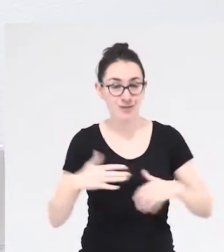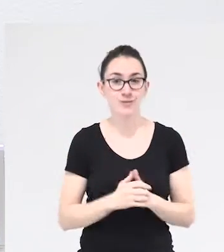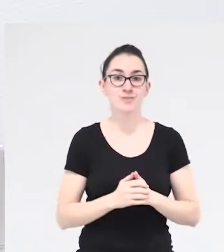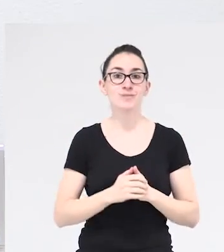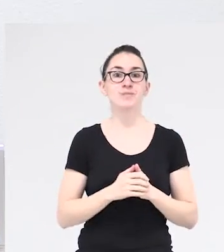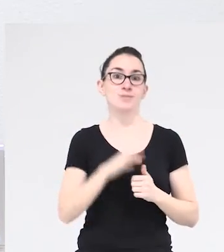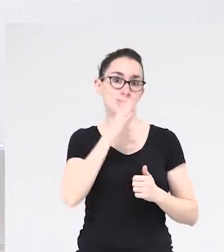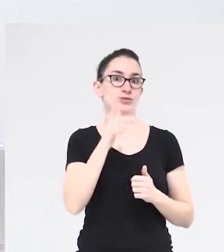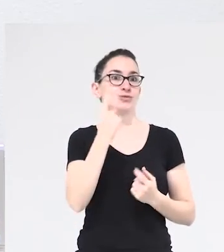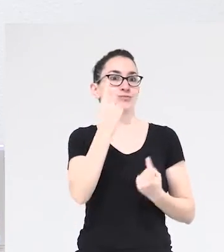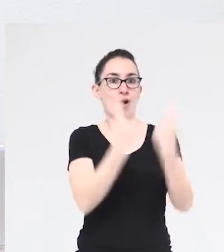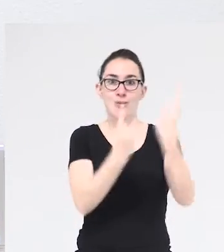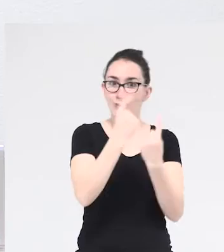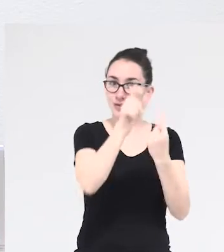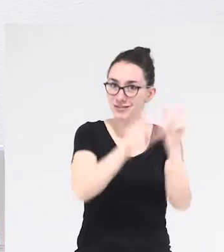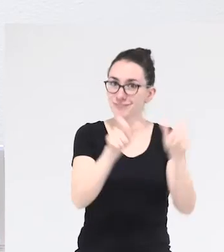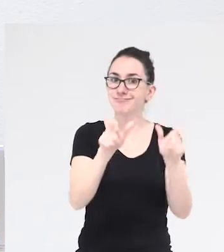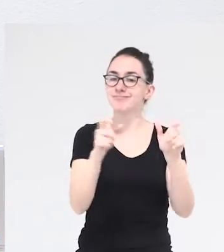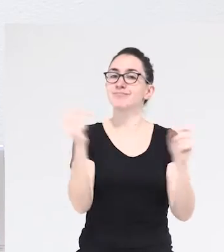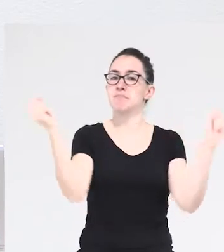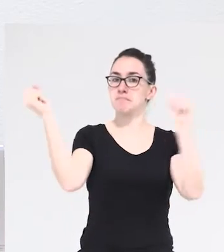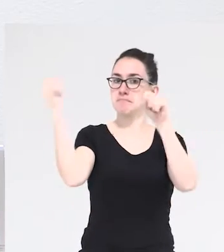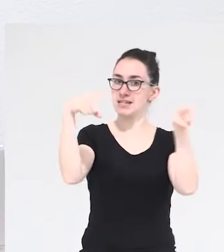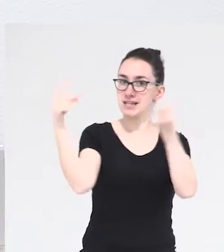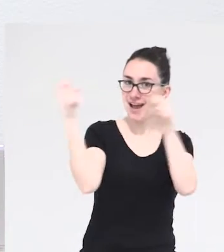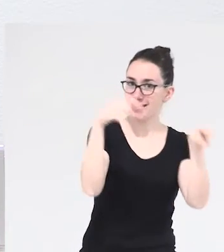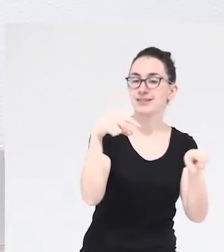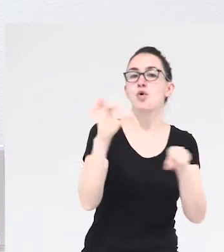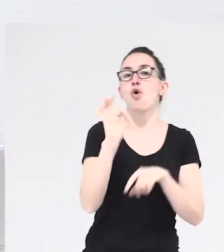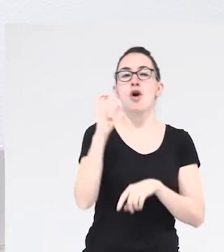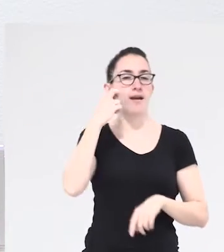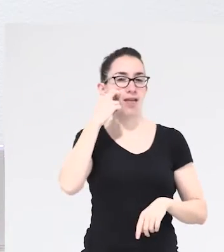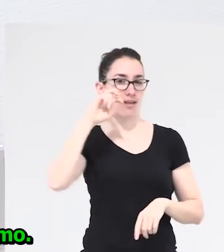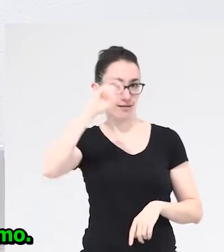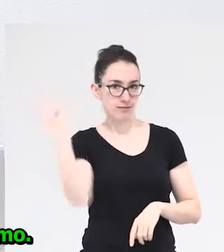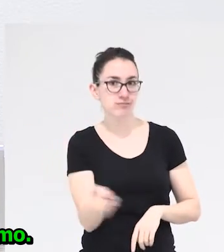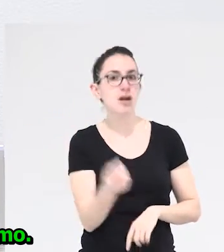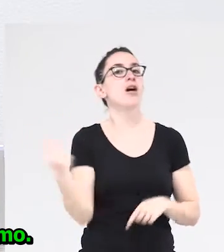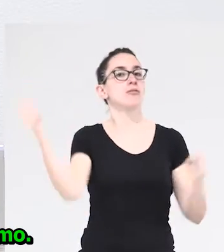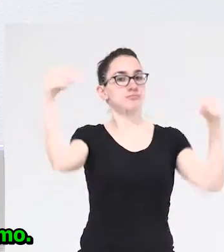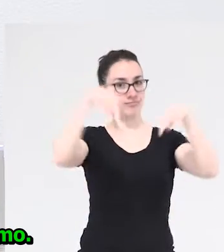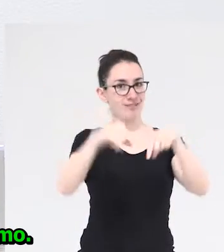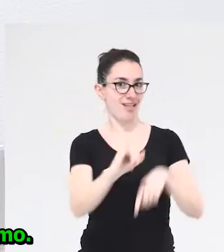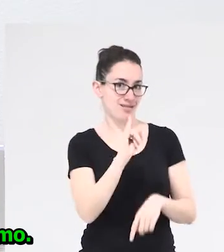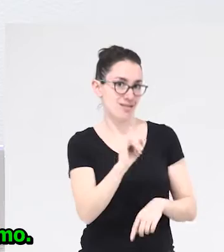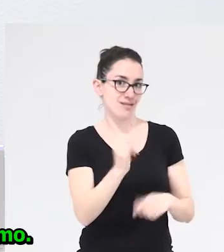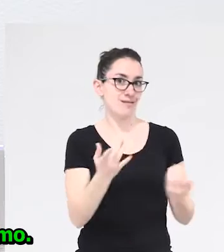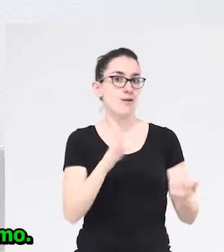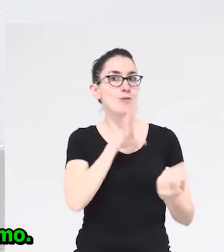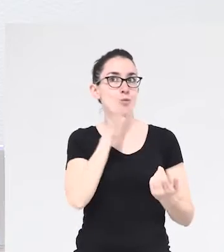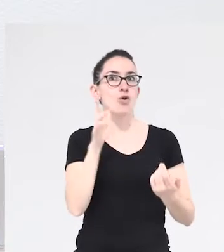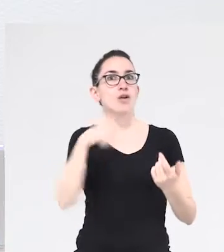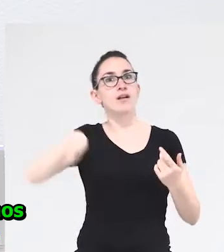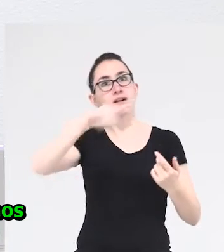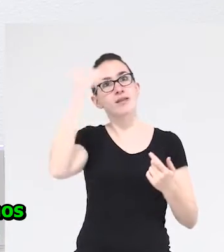que somos, haya también compañeras migrantes y racializadas que estén aquí presentes, ¿no? Por pensar un poco en este